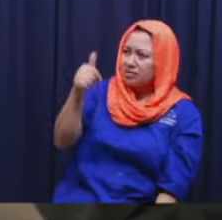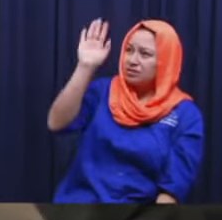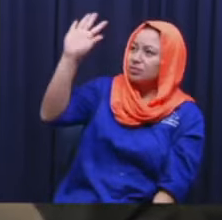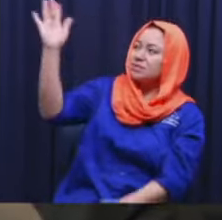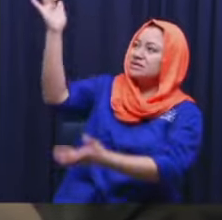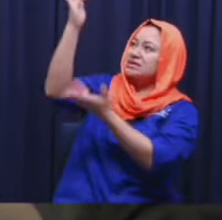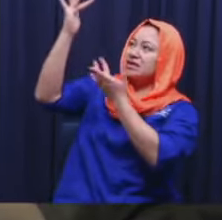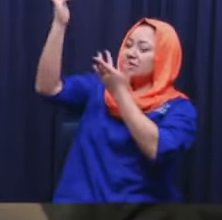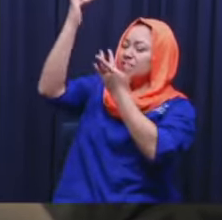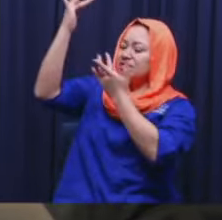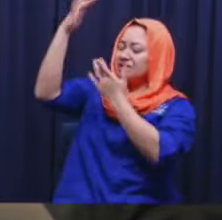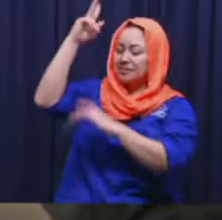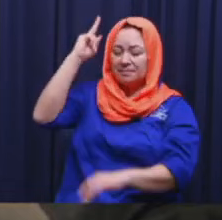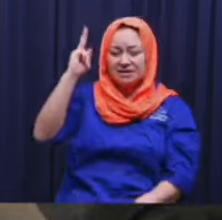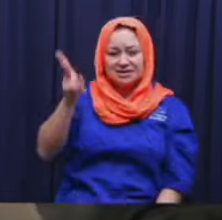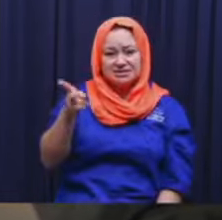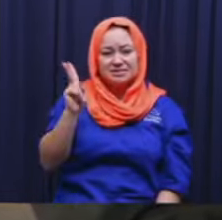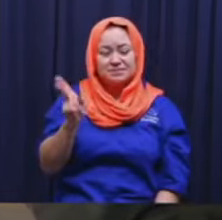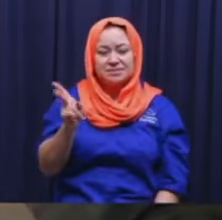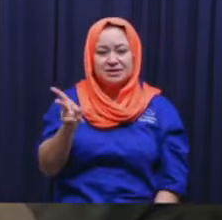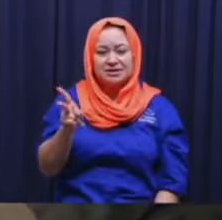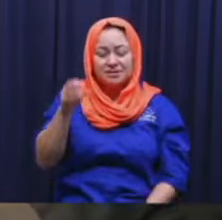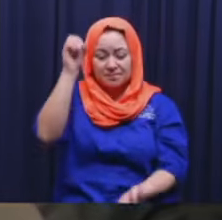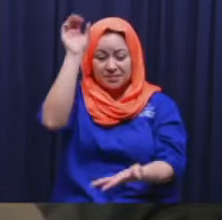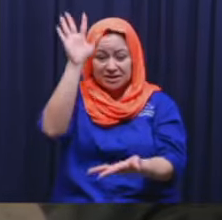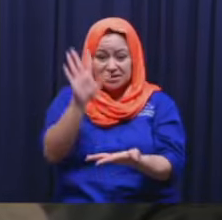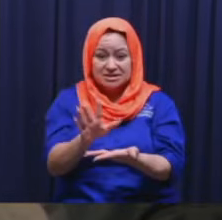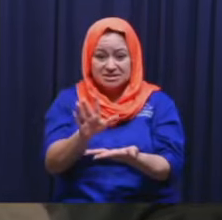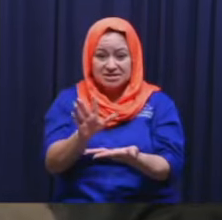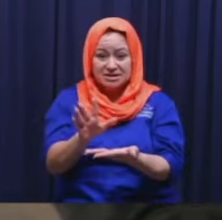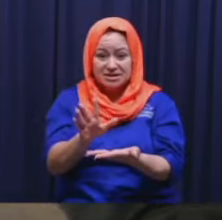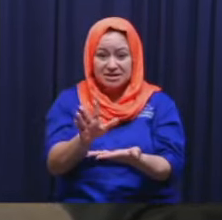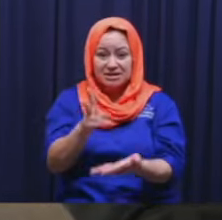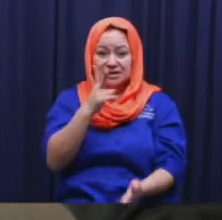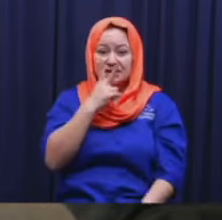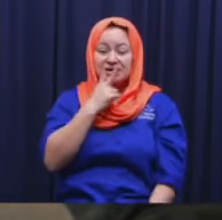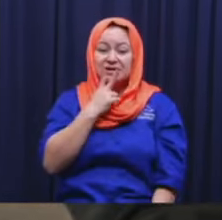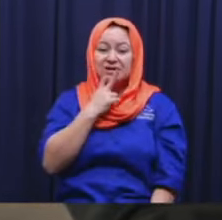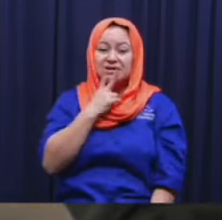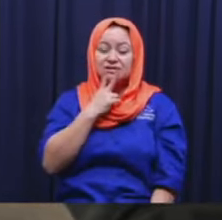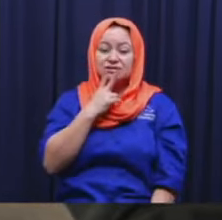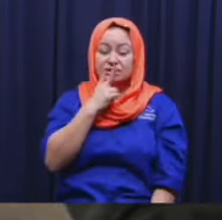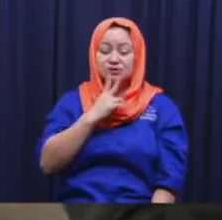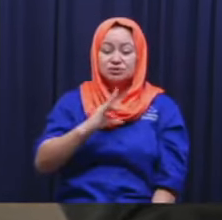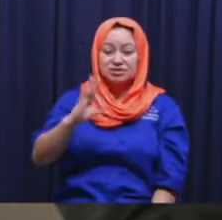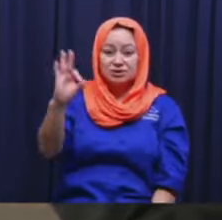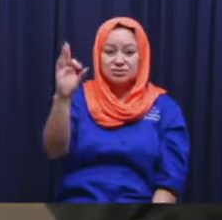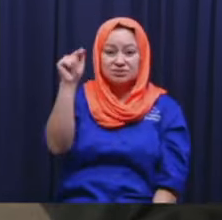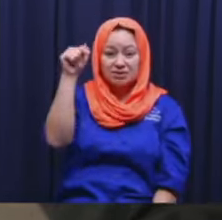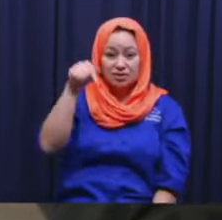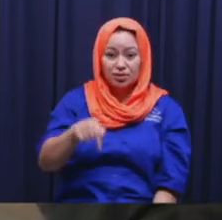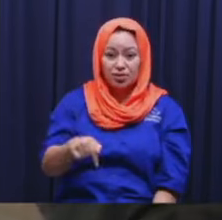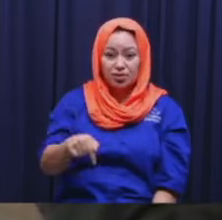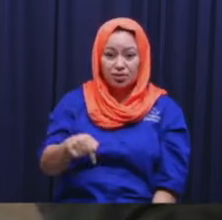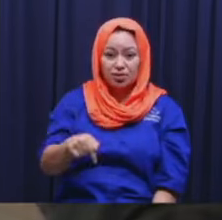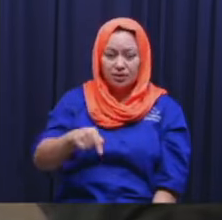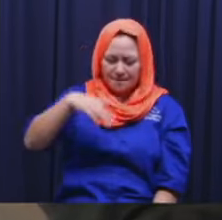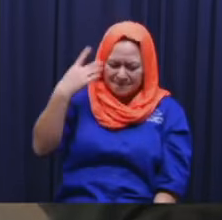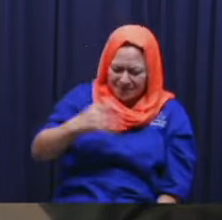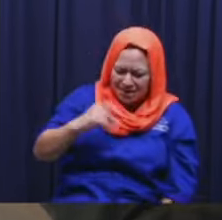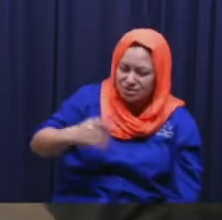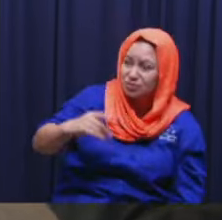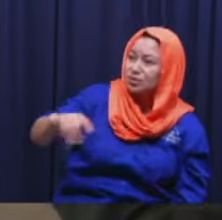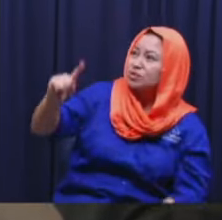es para siempre. Bendice a estos hijos tuyos, Señor, que vienen corriendo. Dice la